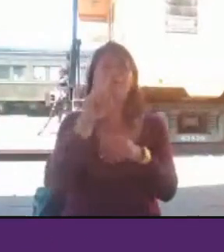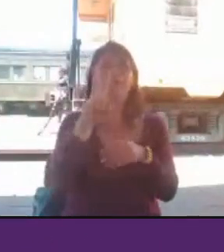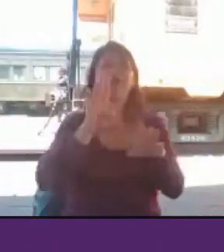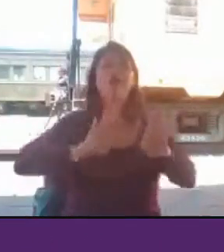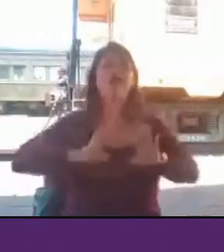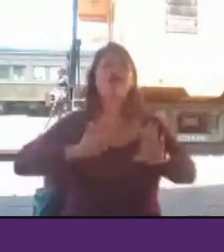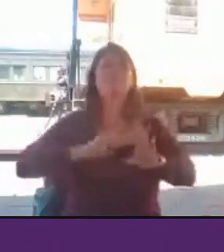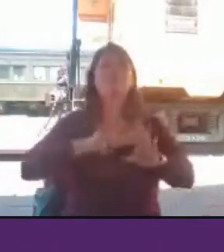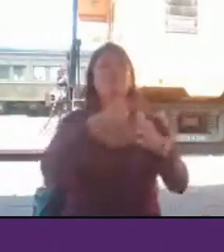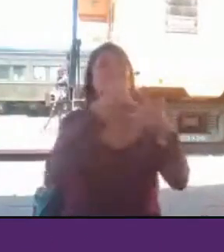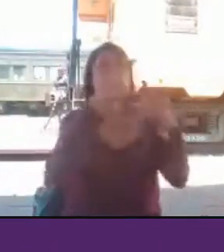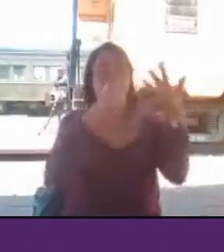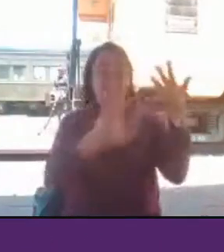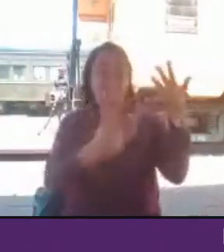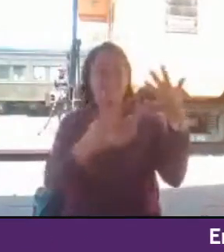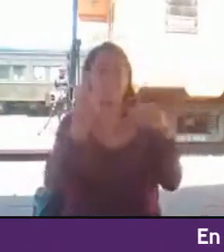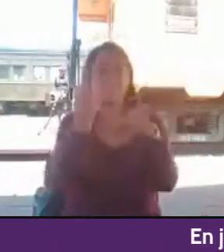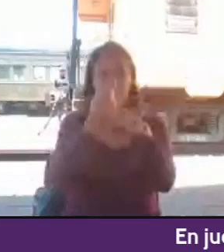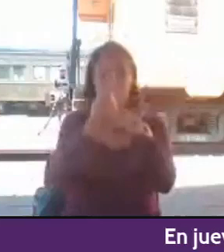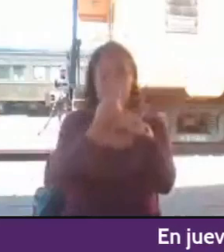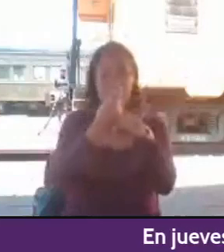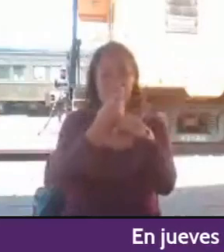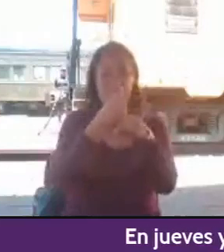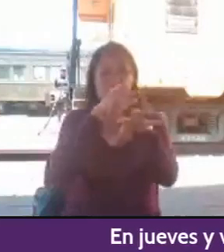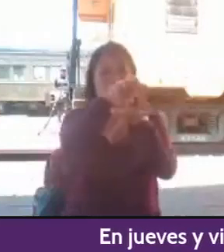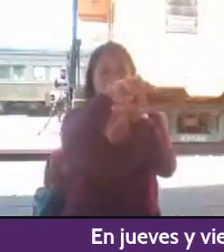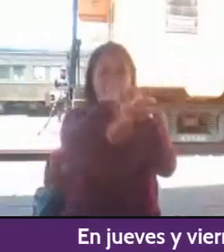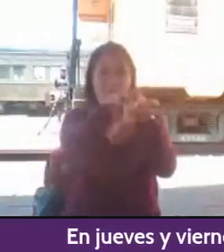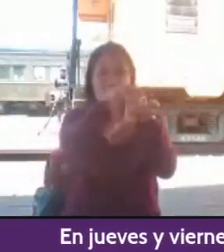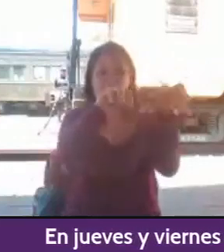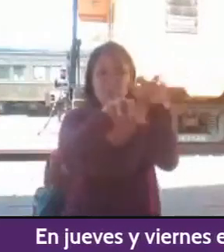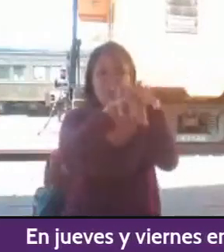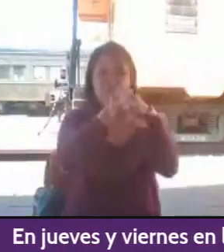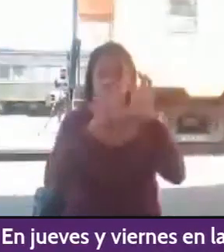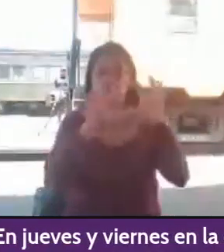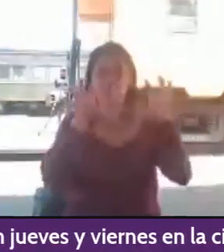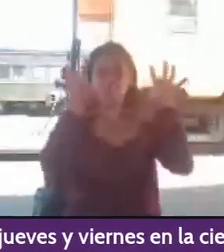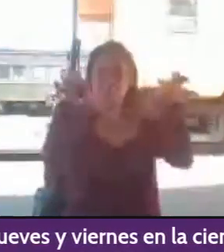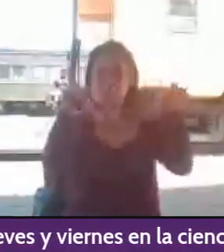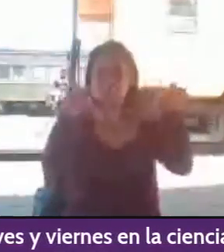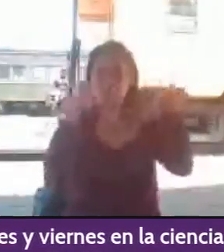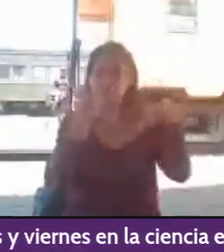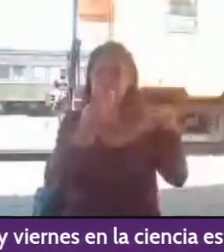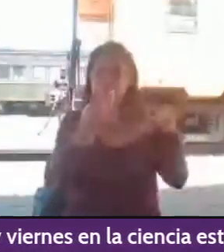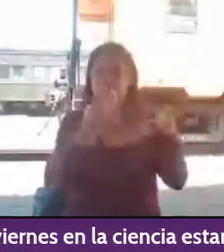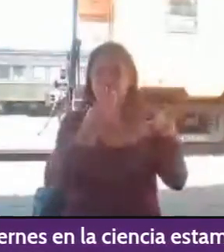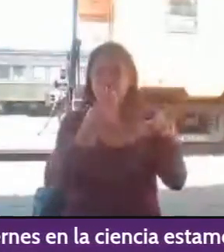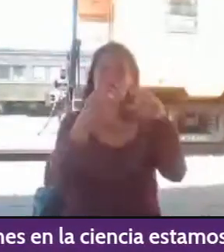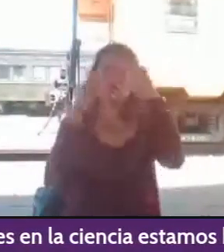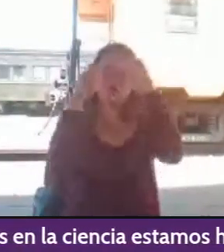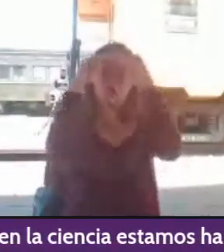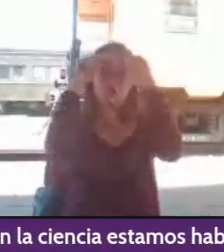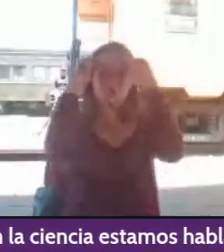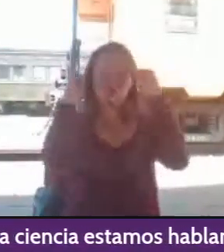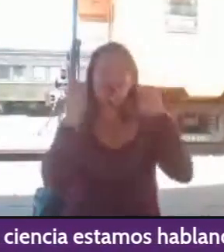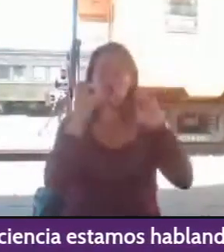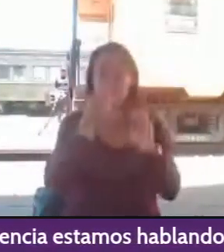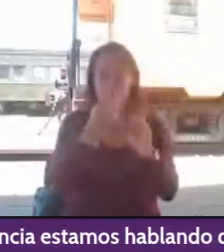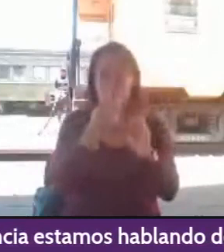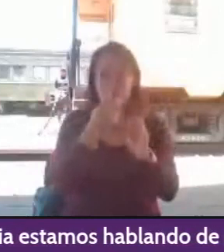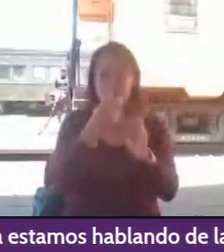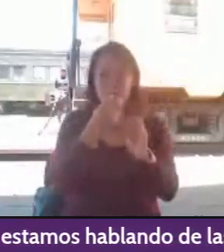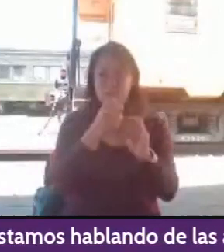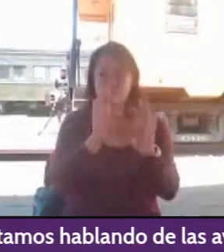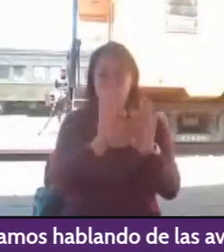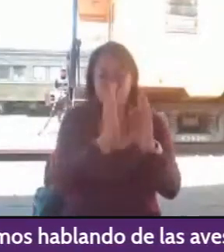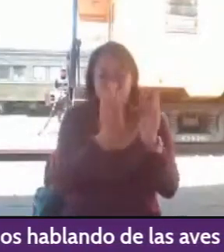más fuertes. Primero, las garras. Las garras que van a ser, a final de cuentas, la estructura queratinizada que utilizan estos